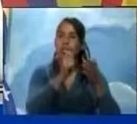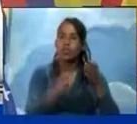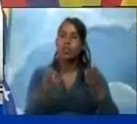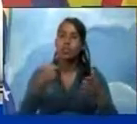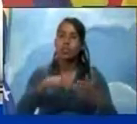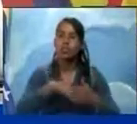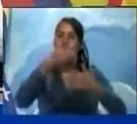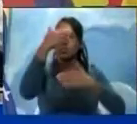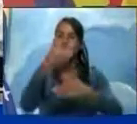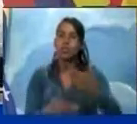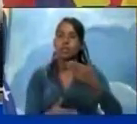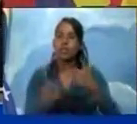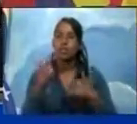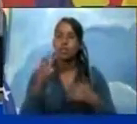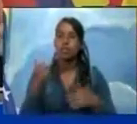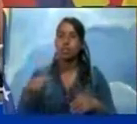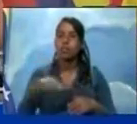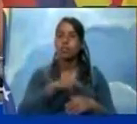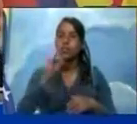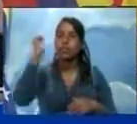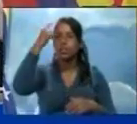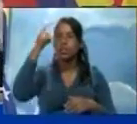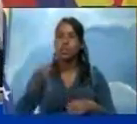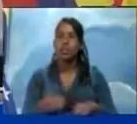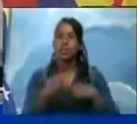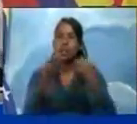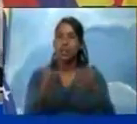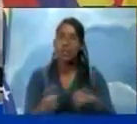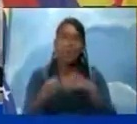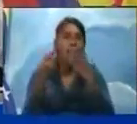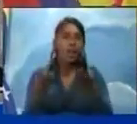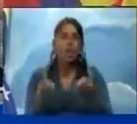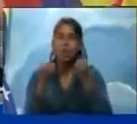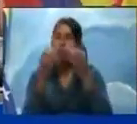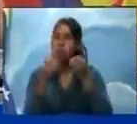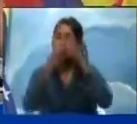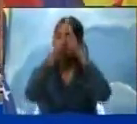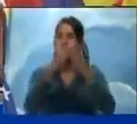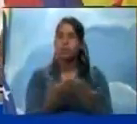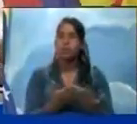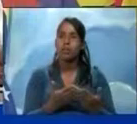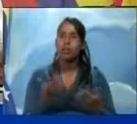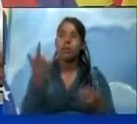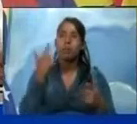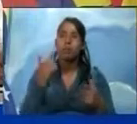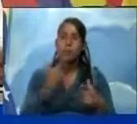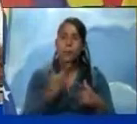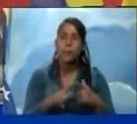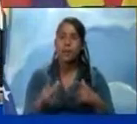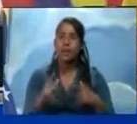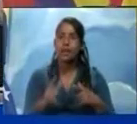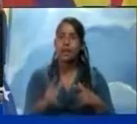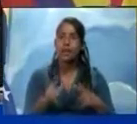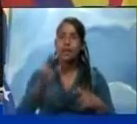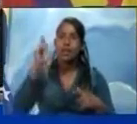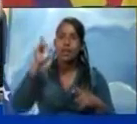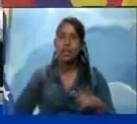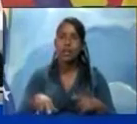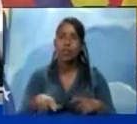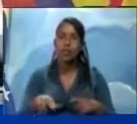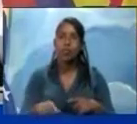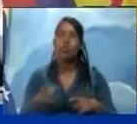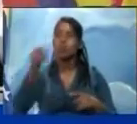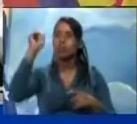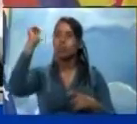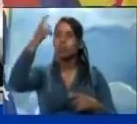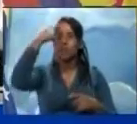nuestro portal, a nuestro presidente le han regalado muchas Biblias, pero oiga, ningún